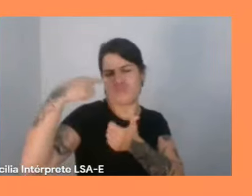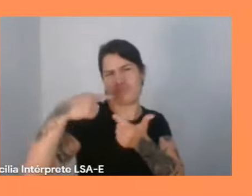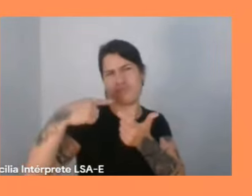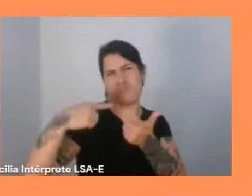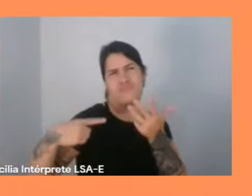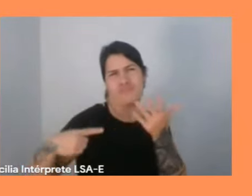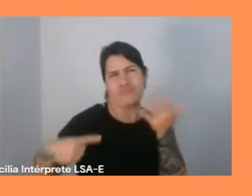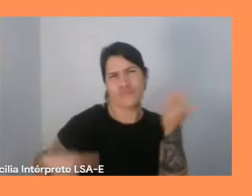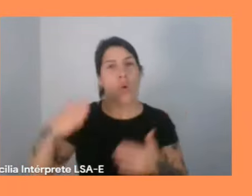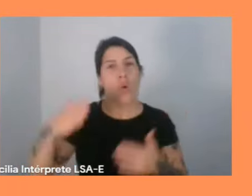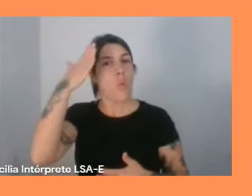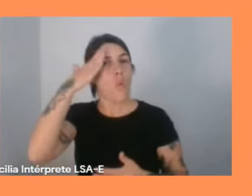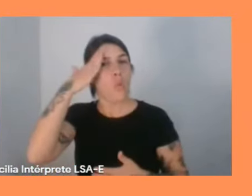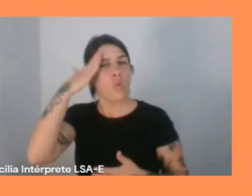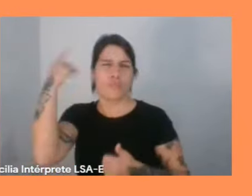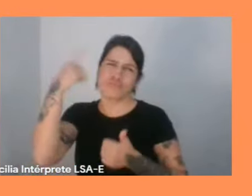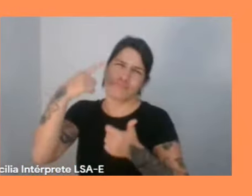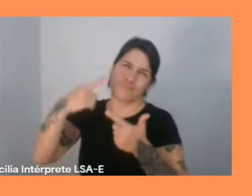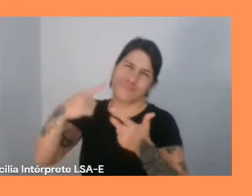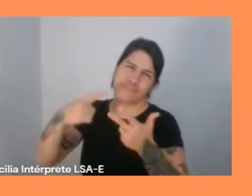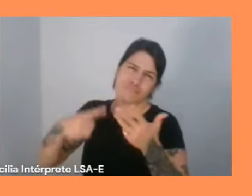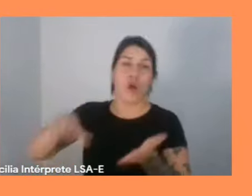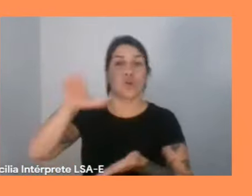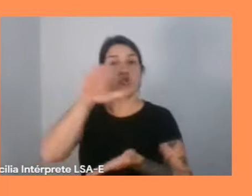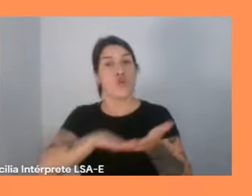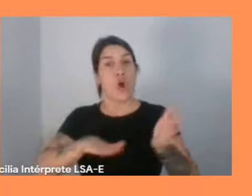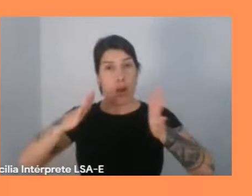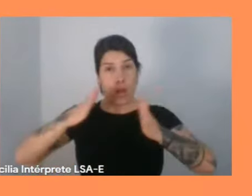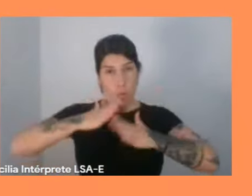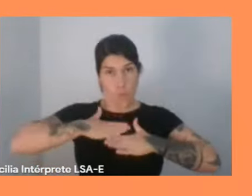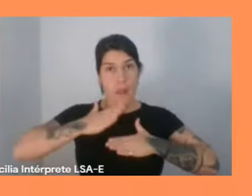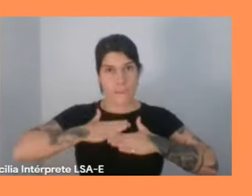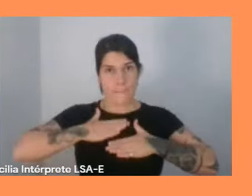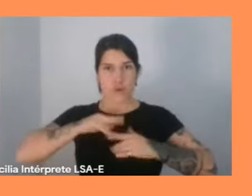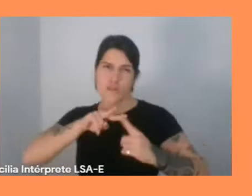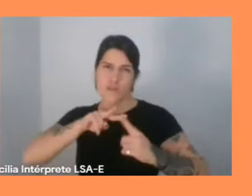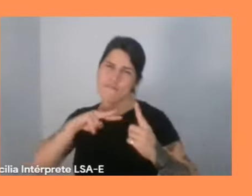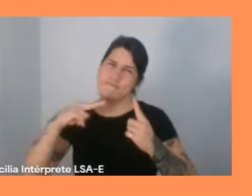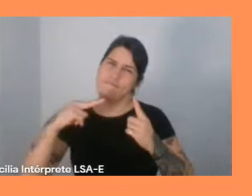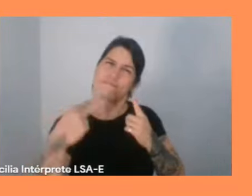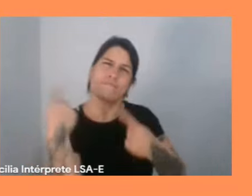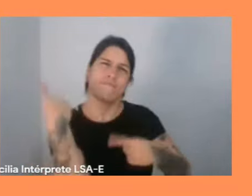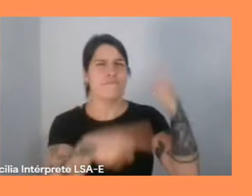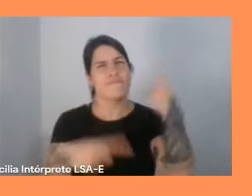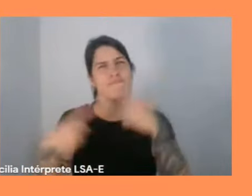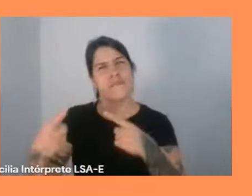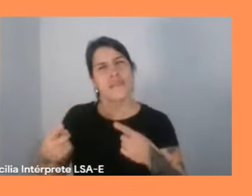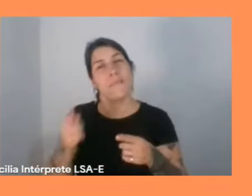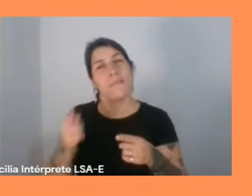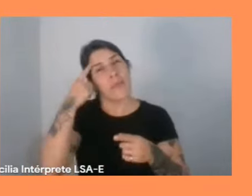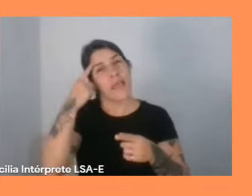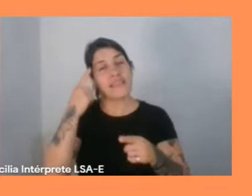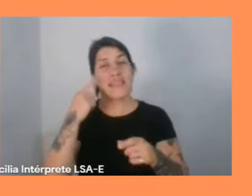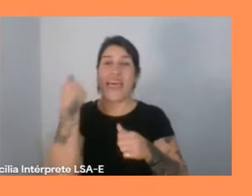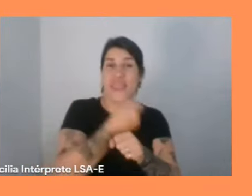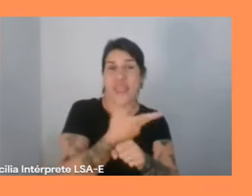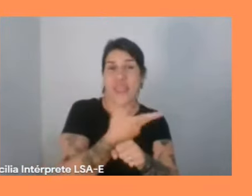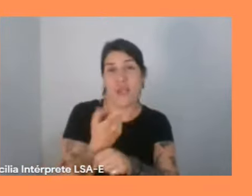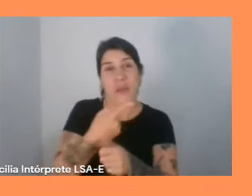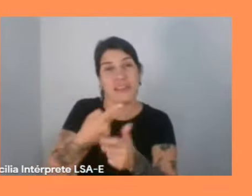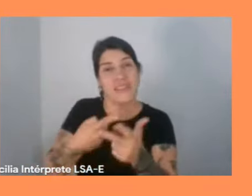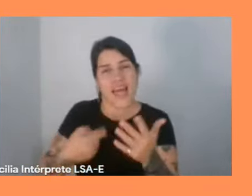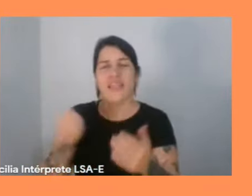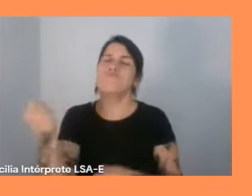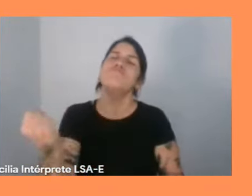y valora y celebra su diversidad. Todos los pueblos, comunidades, viven